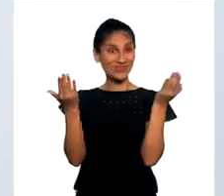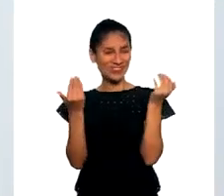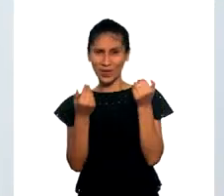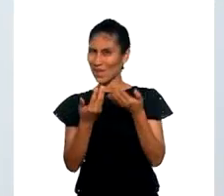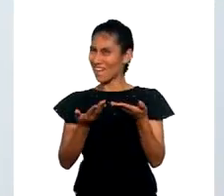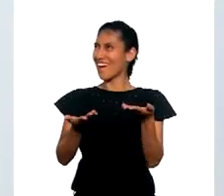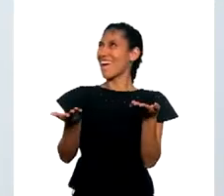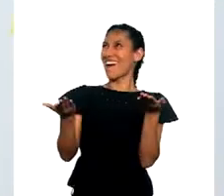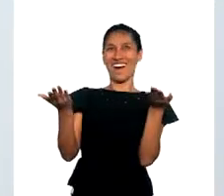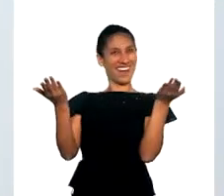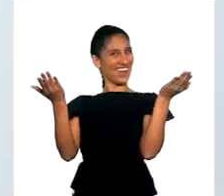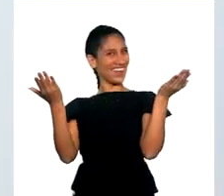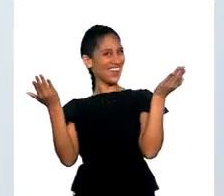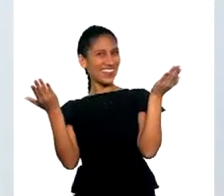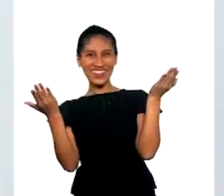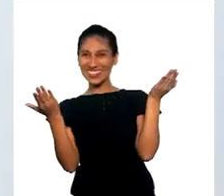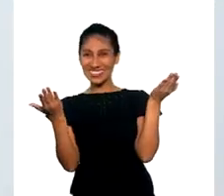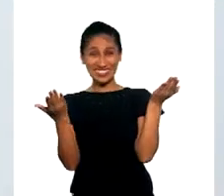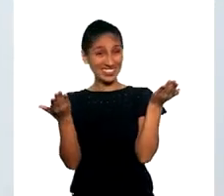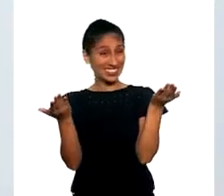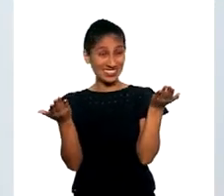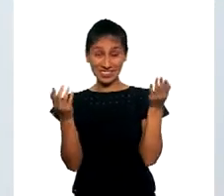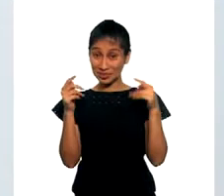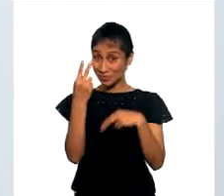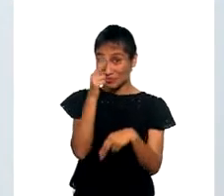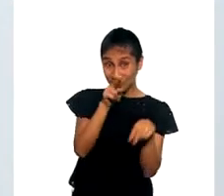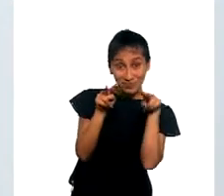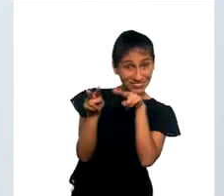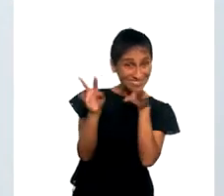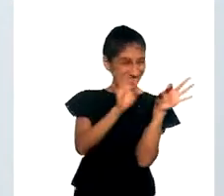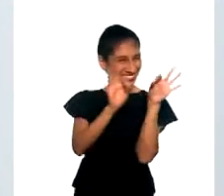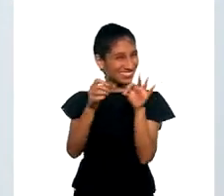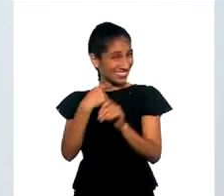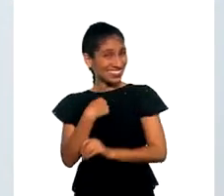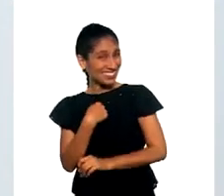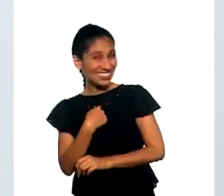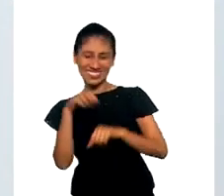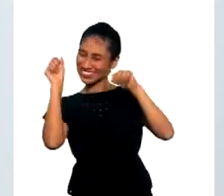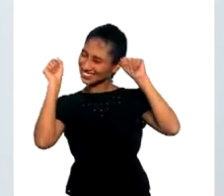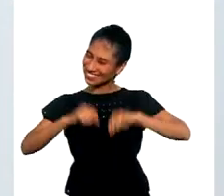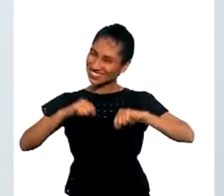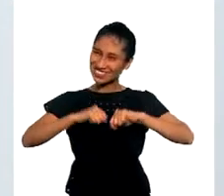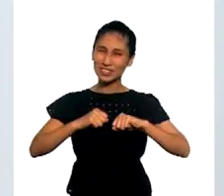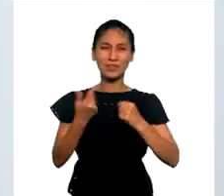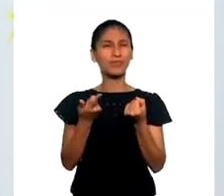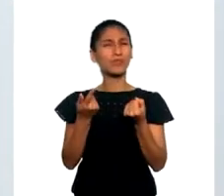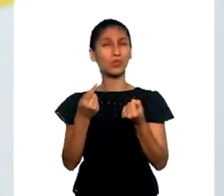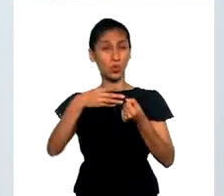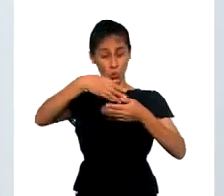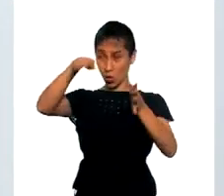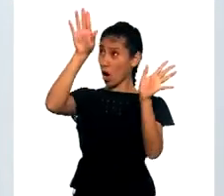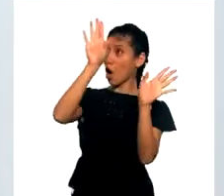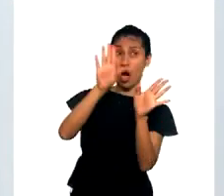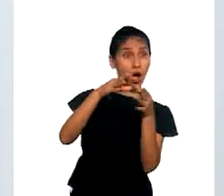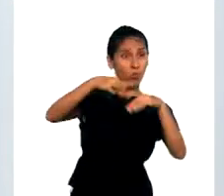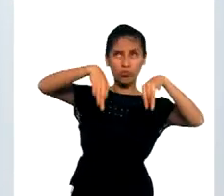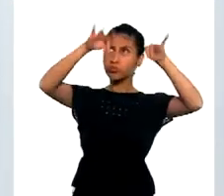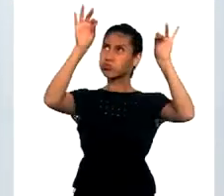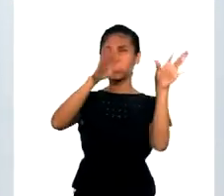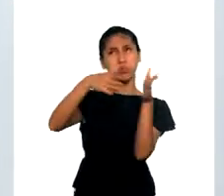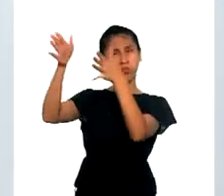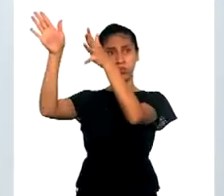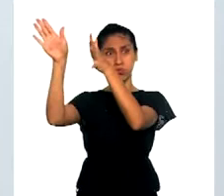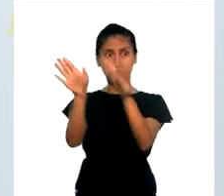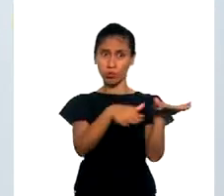bueno esta piedra lo mismo que yo un pañuelo volando en